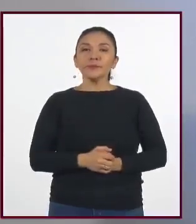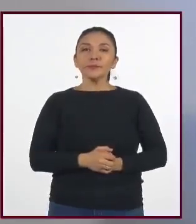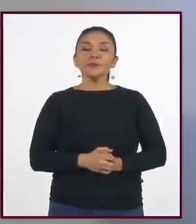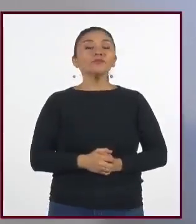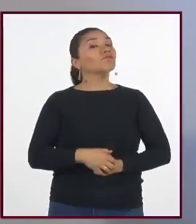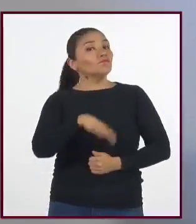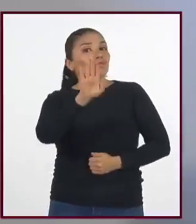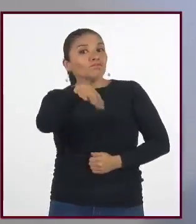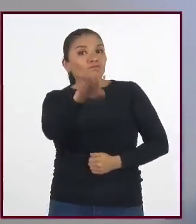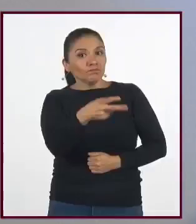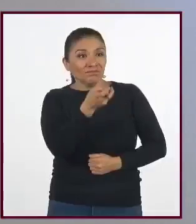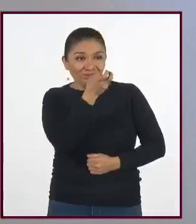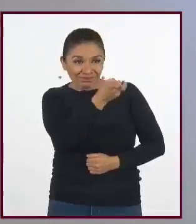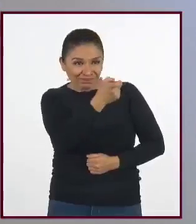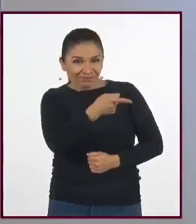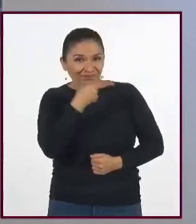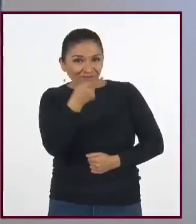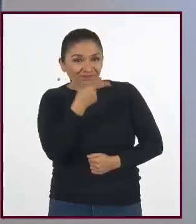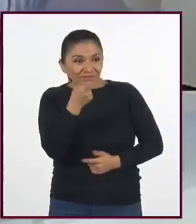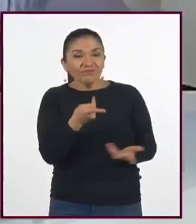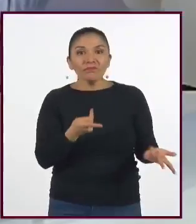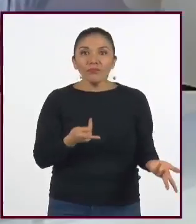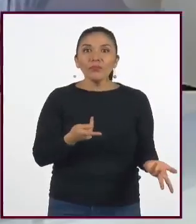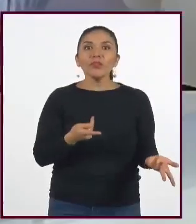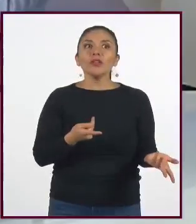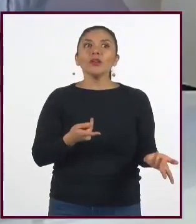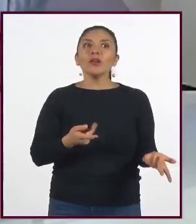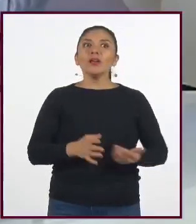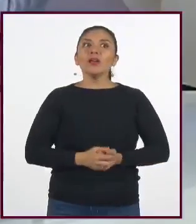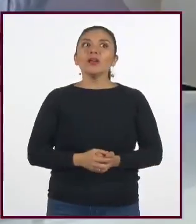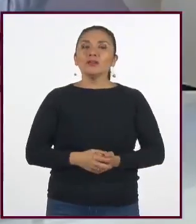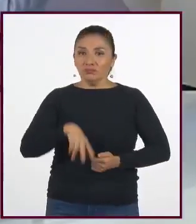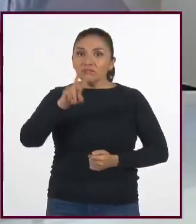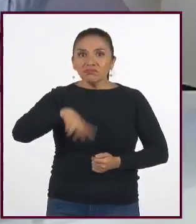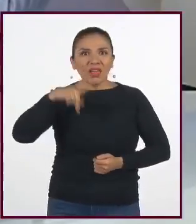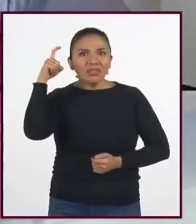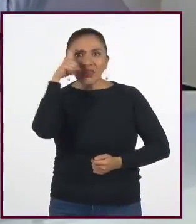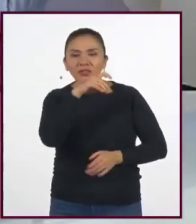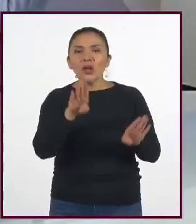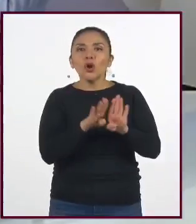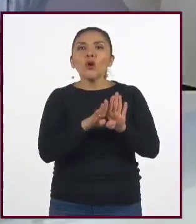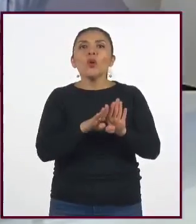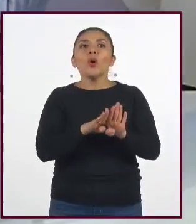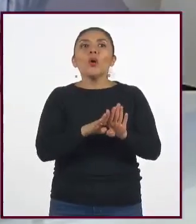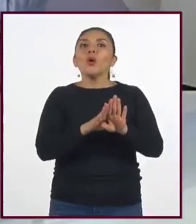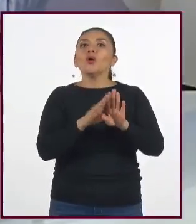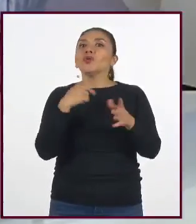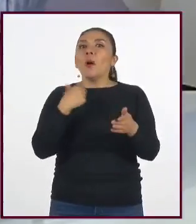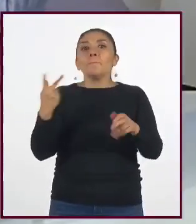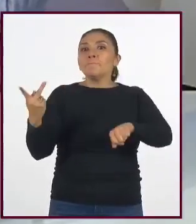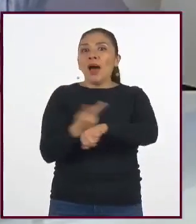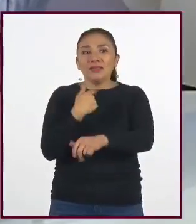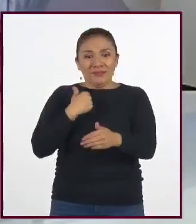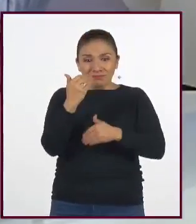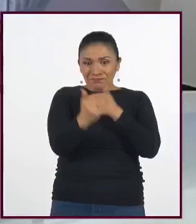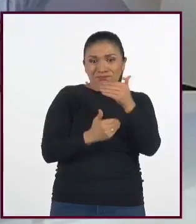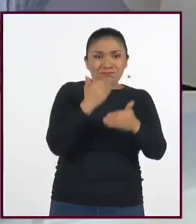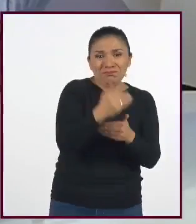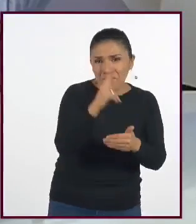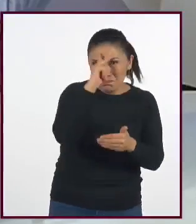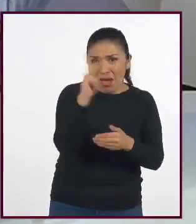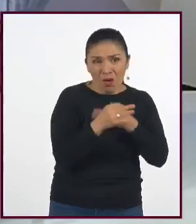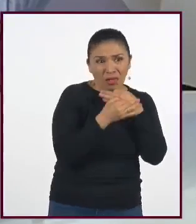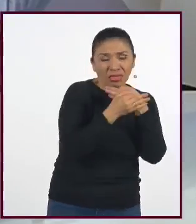en este punto, ¿qué tan difícil es hacer un retroceso? Esto va a depender de la